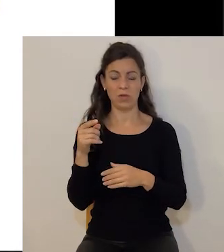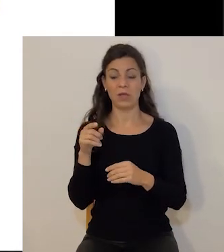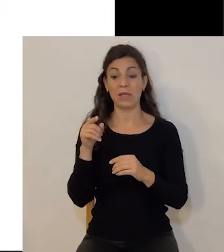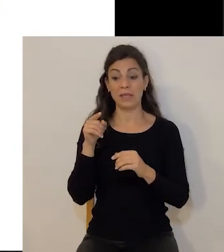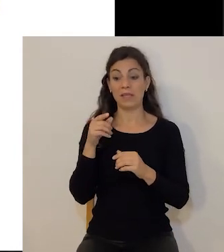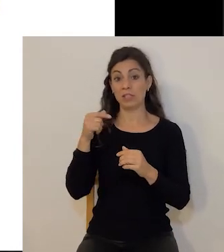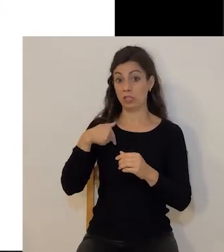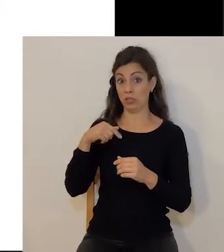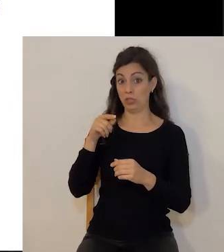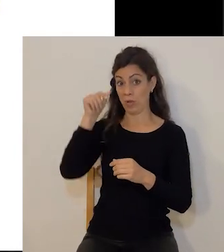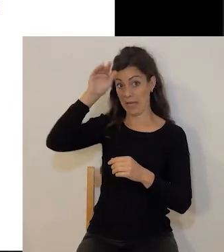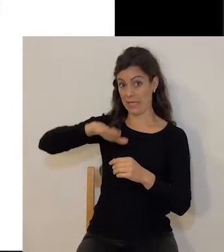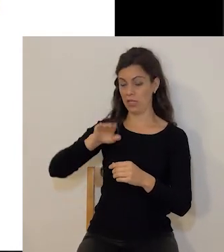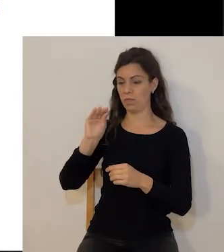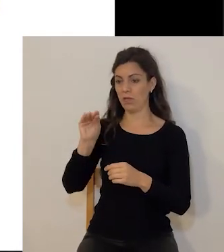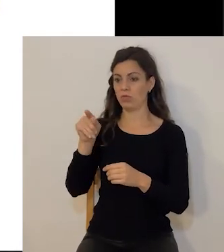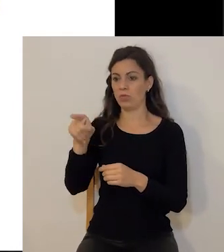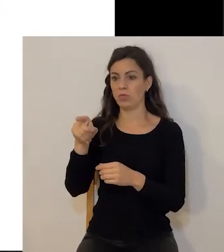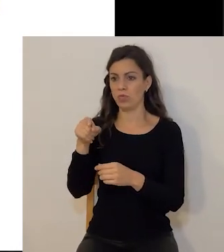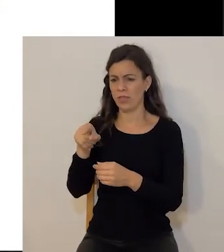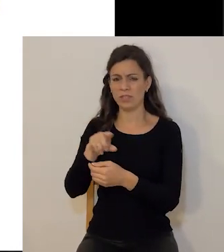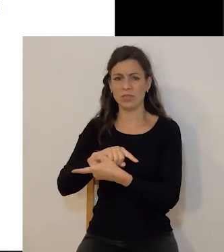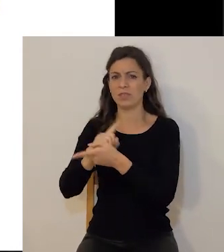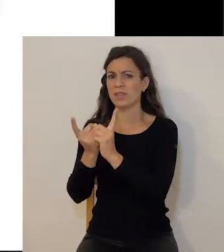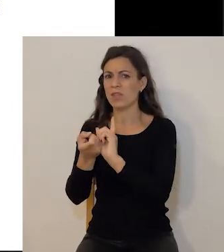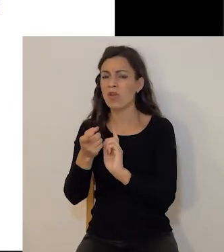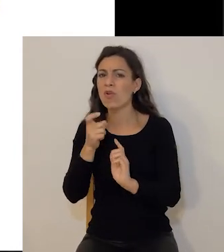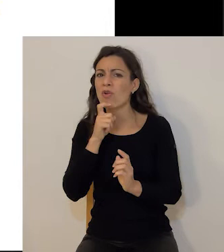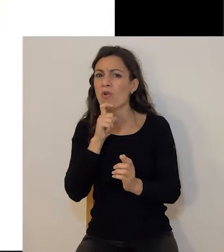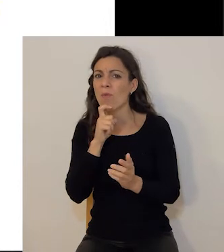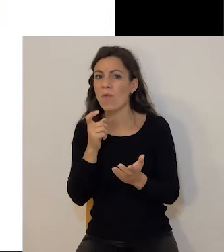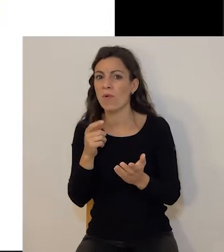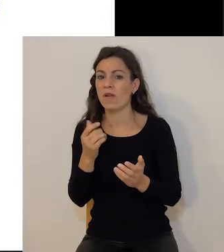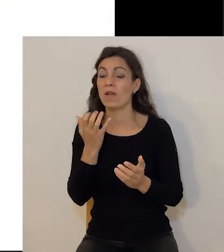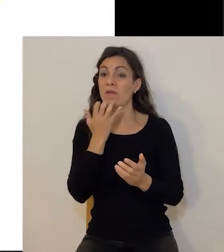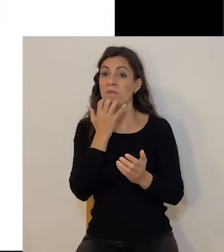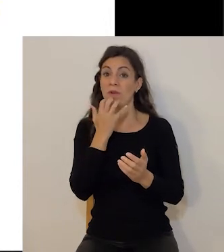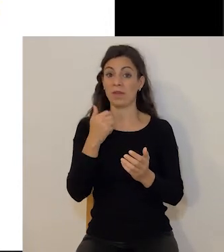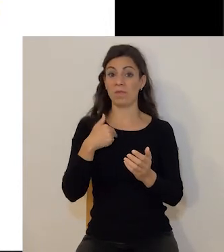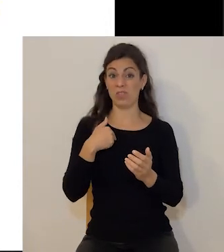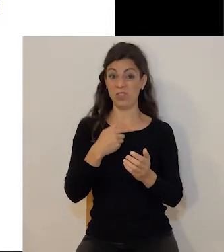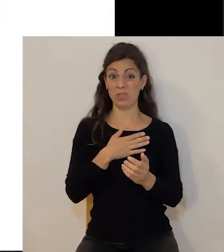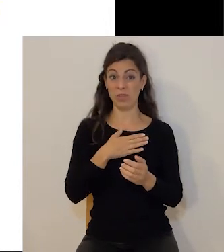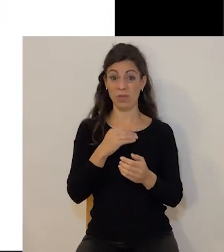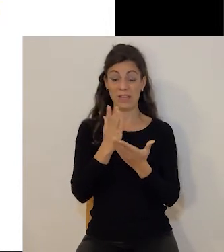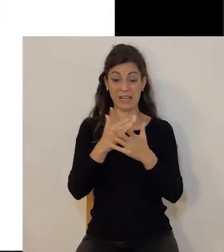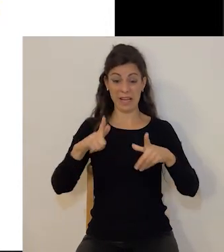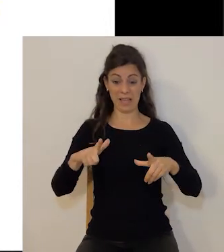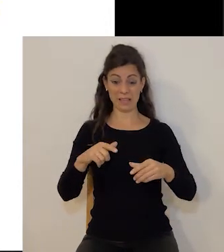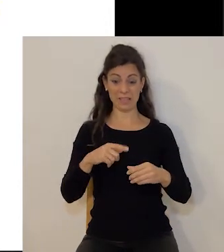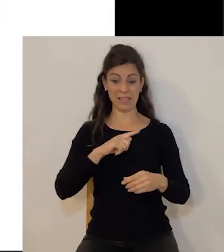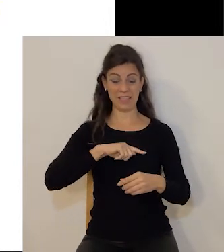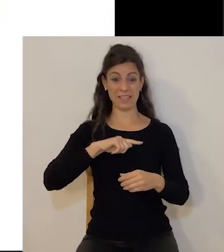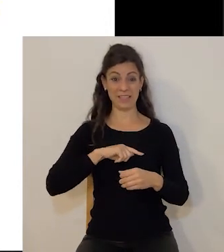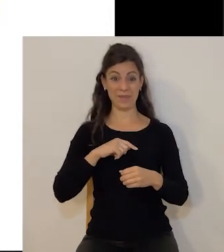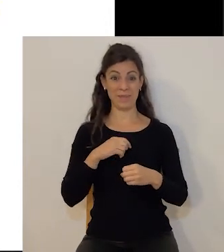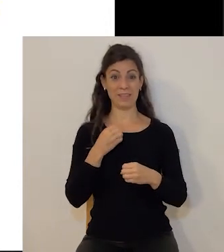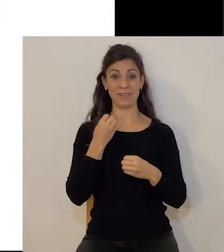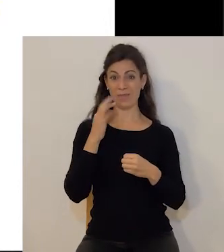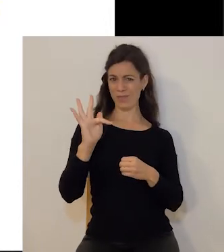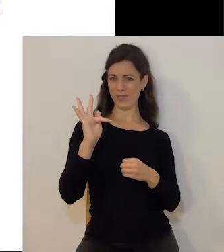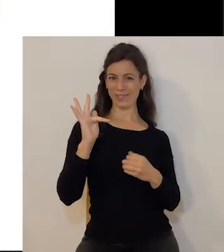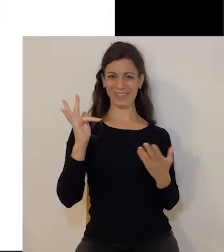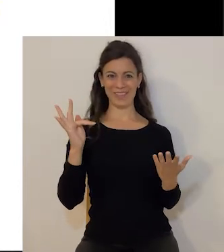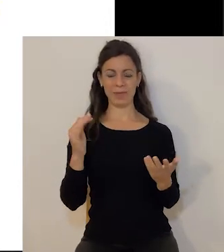transformar? Y me dice, en la clase quiero estar de buen humor. Y cuando hago la tarea